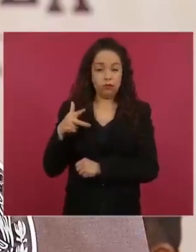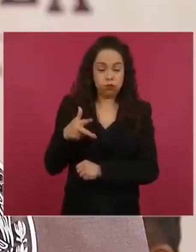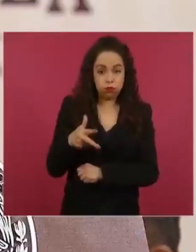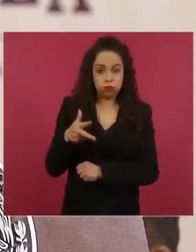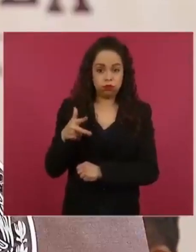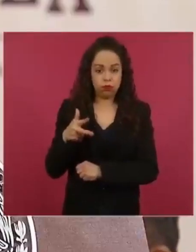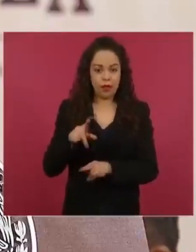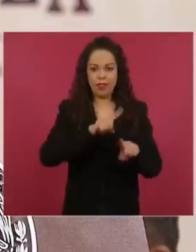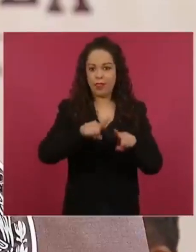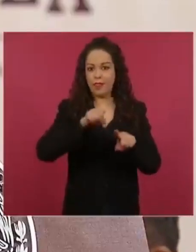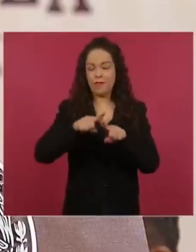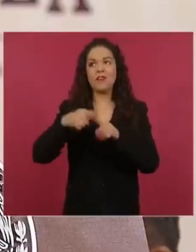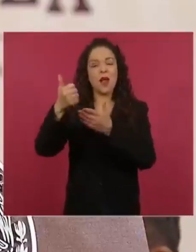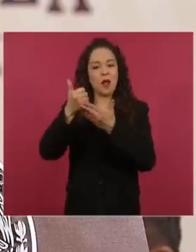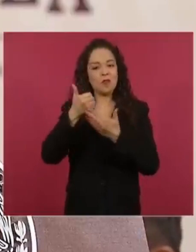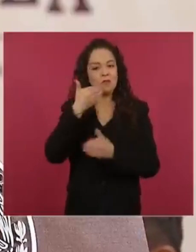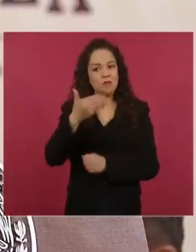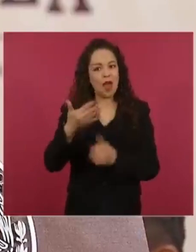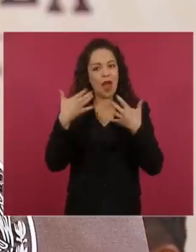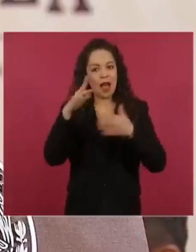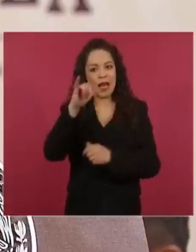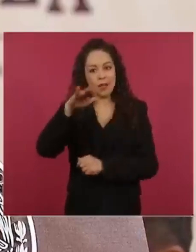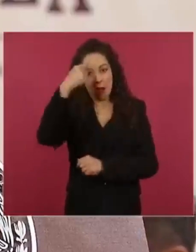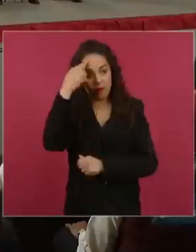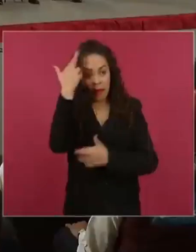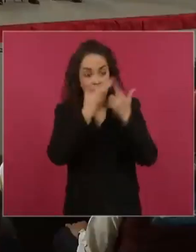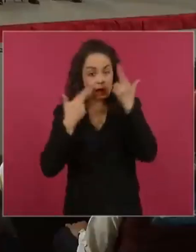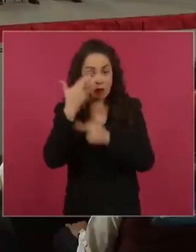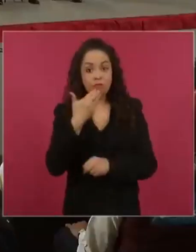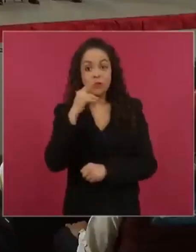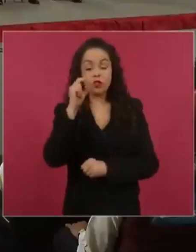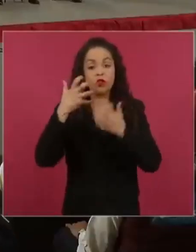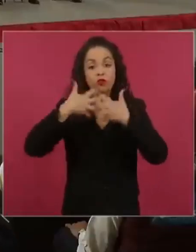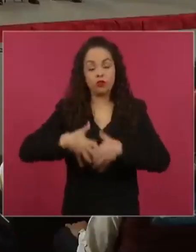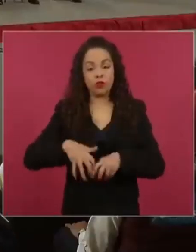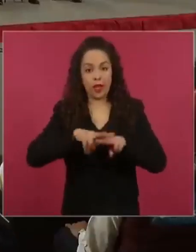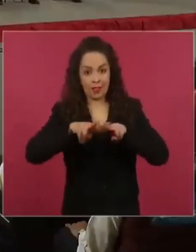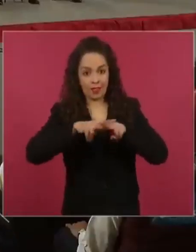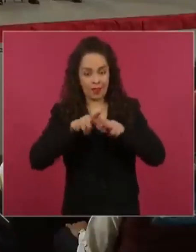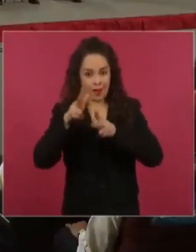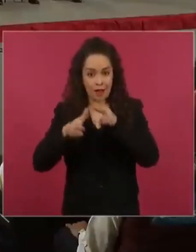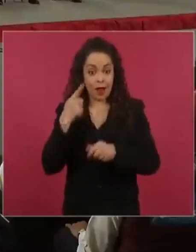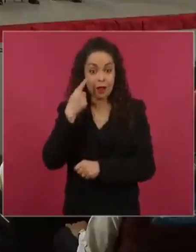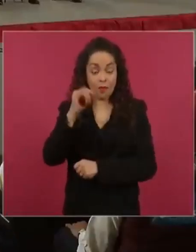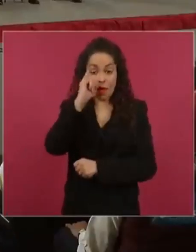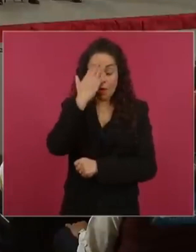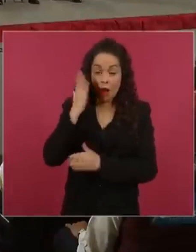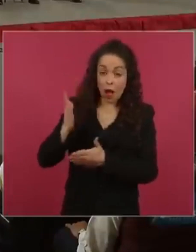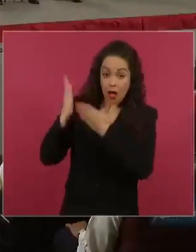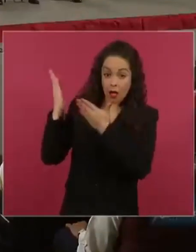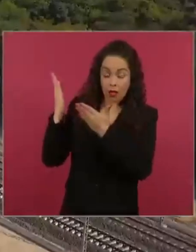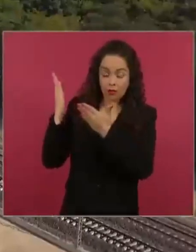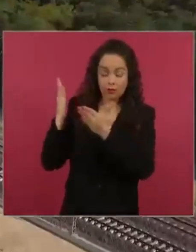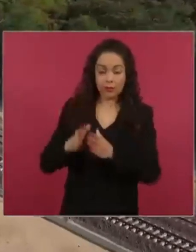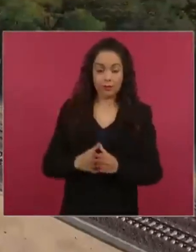muchas condiciones. La que sigue, por favor. Aquí vemos algunas imágenes del tren. Algo muy importante, el